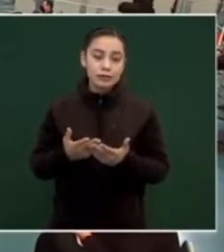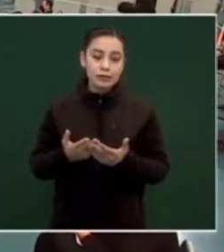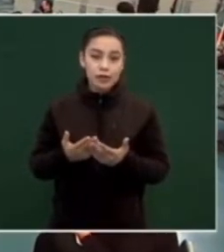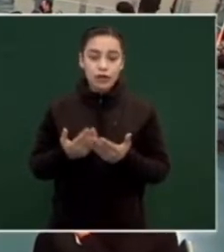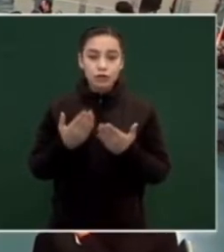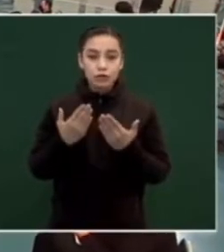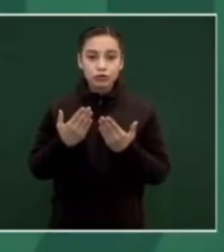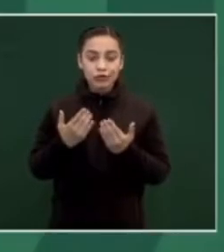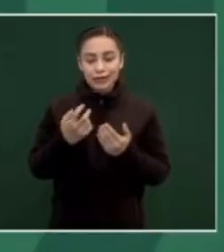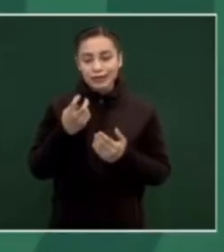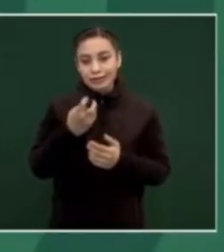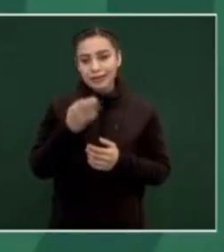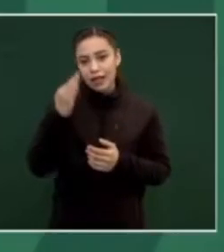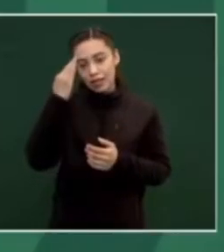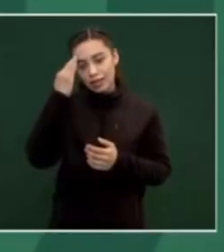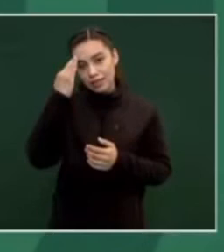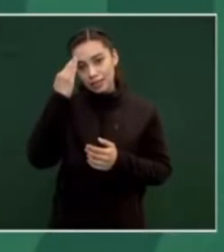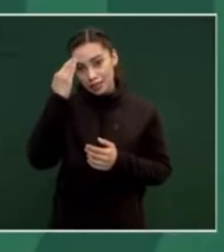las redes sociales